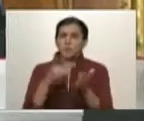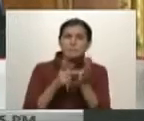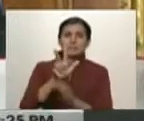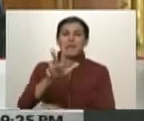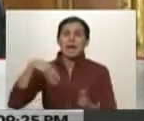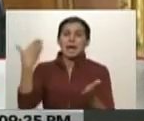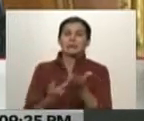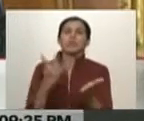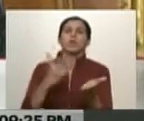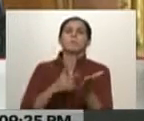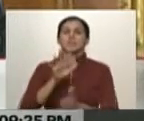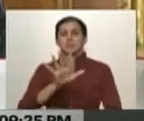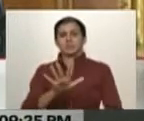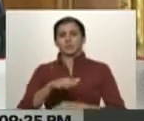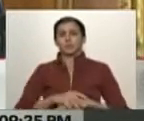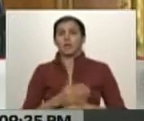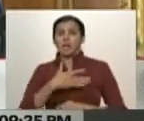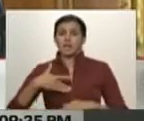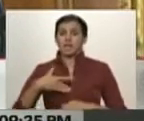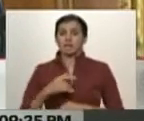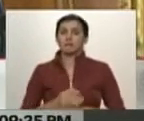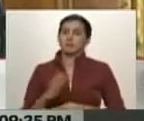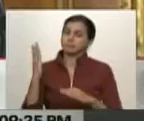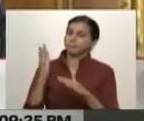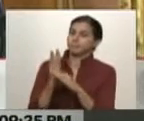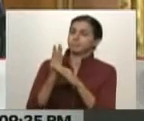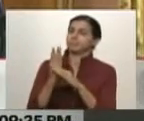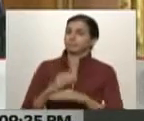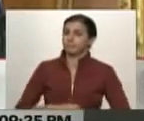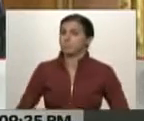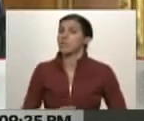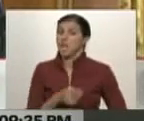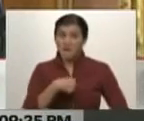2005 querían evitar que se cumpliera